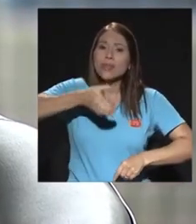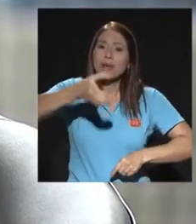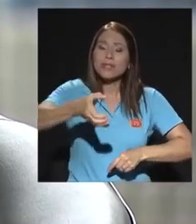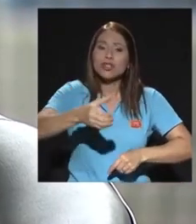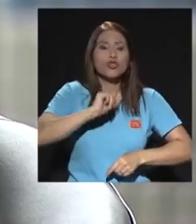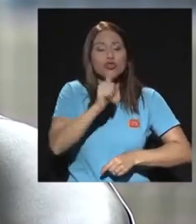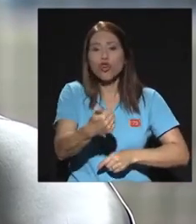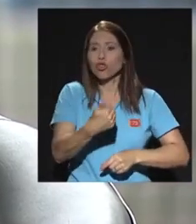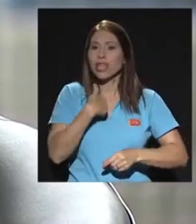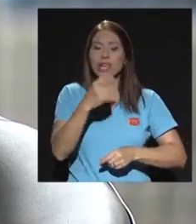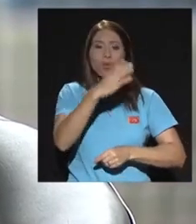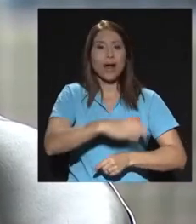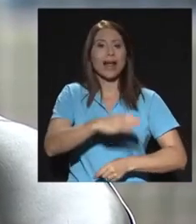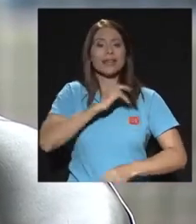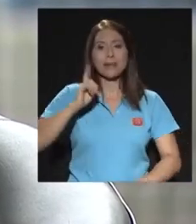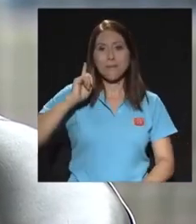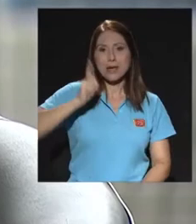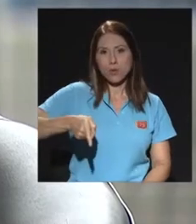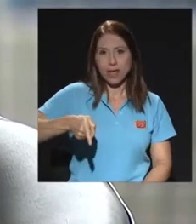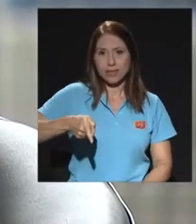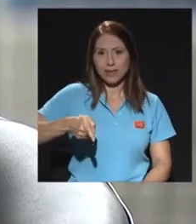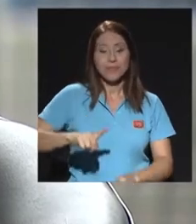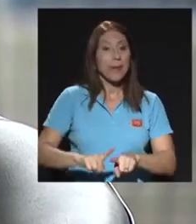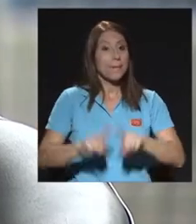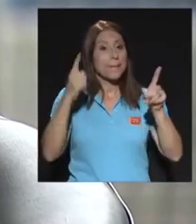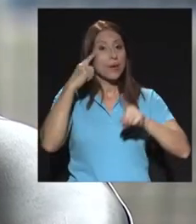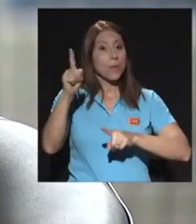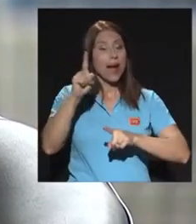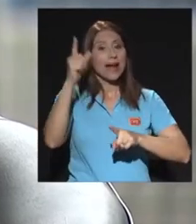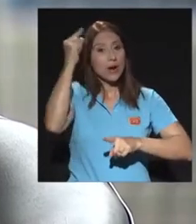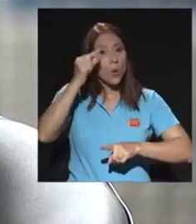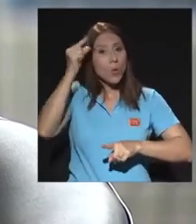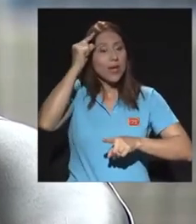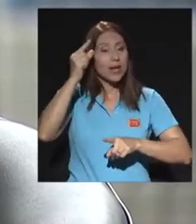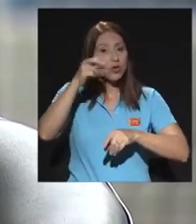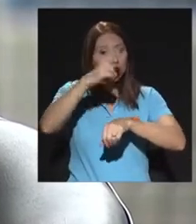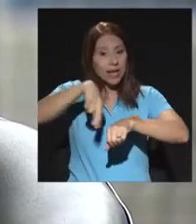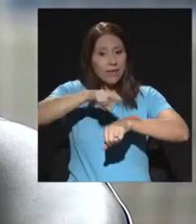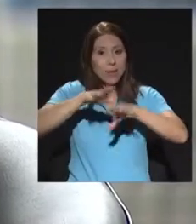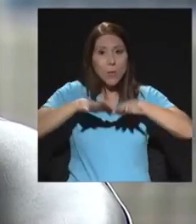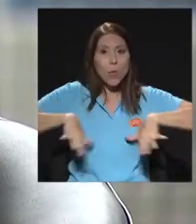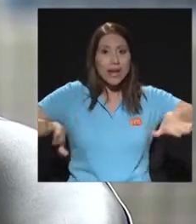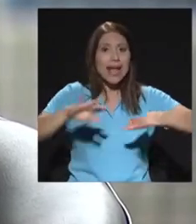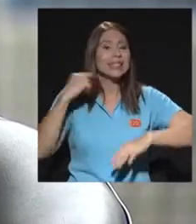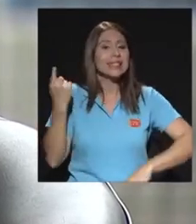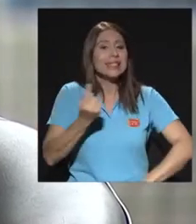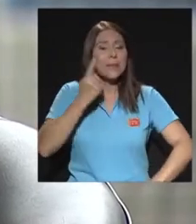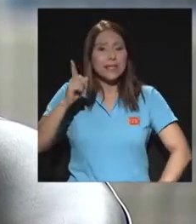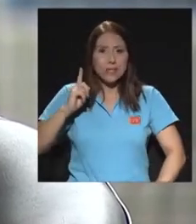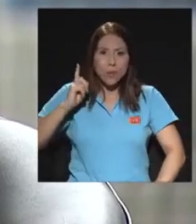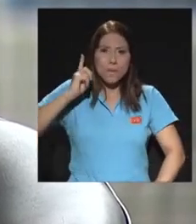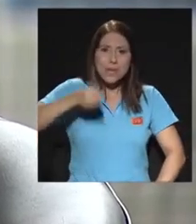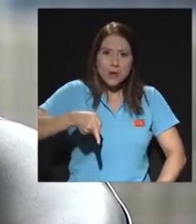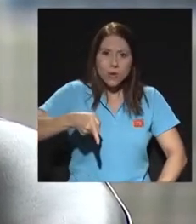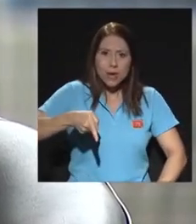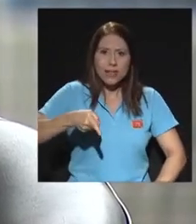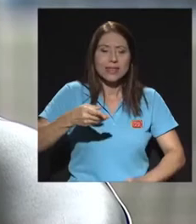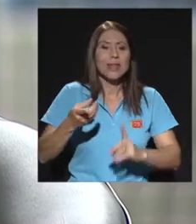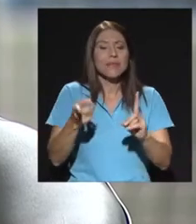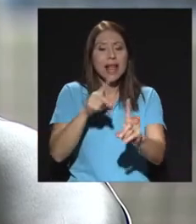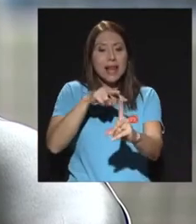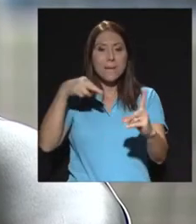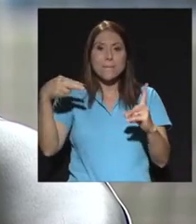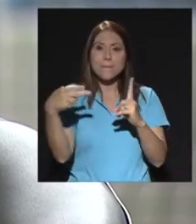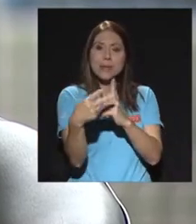un carácter vinculante. Sin embargo, para los gobiernos de la República siempre ha sido vinculante la percepción que del modelo